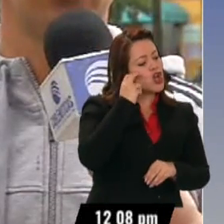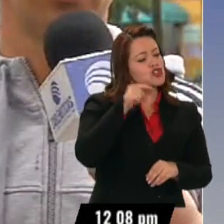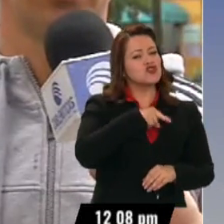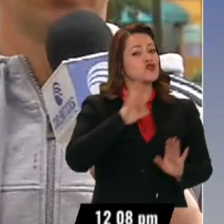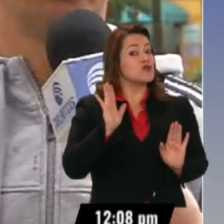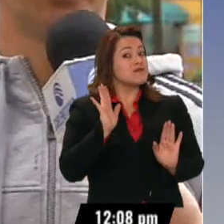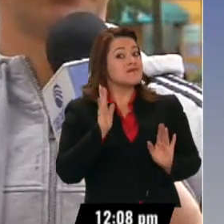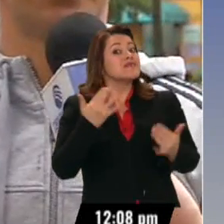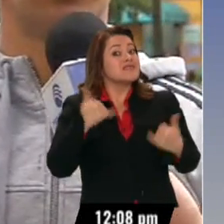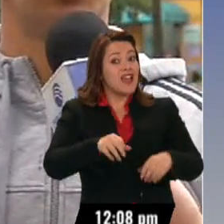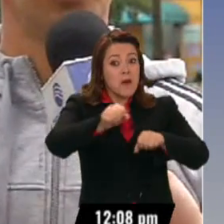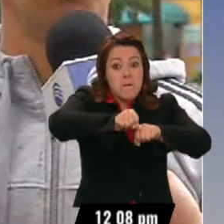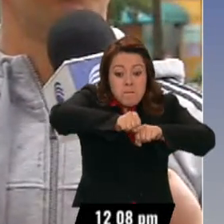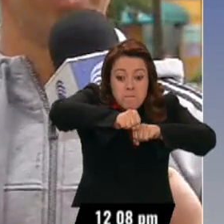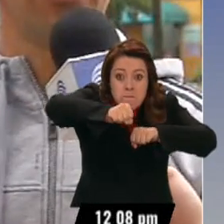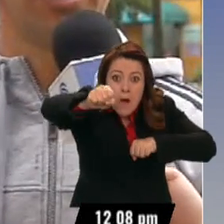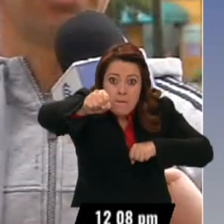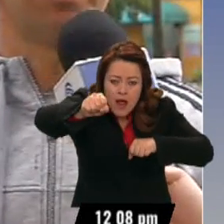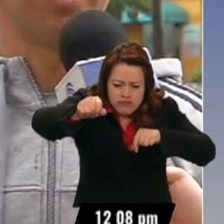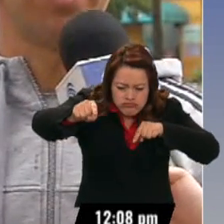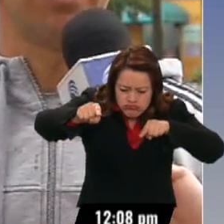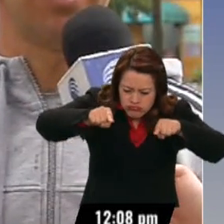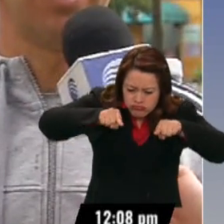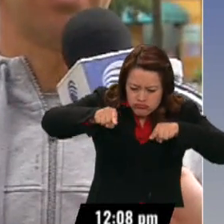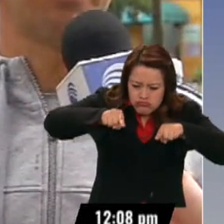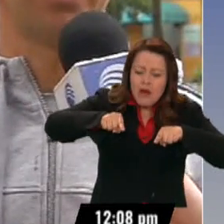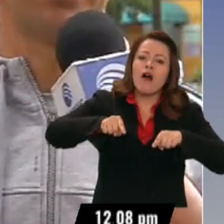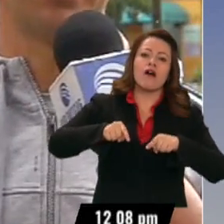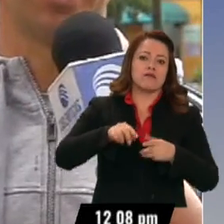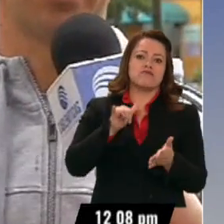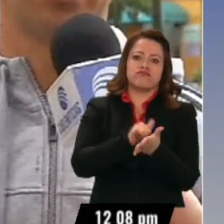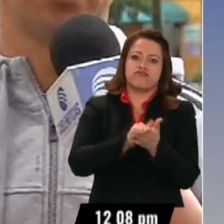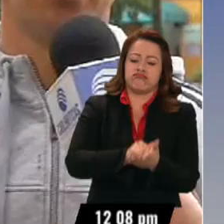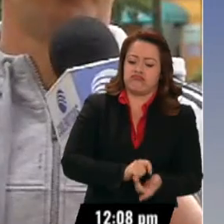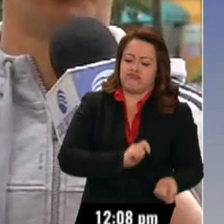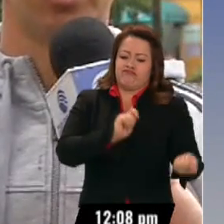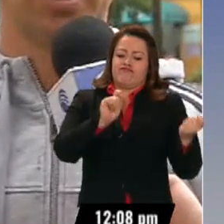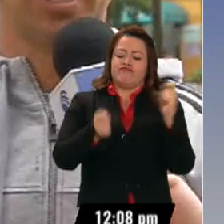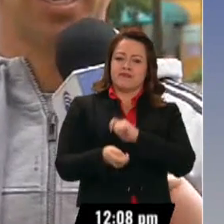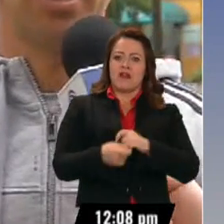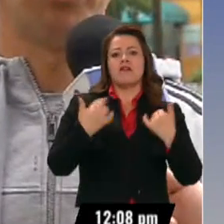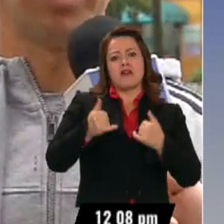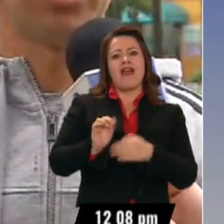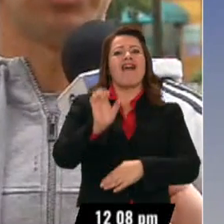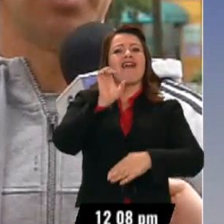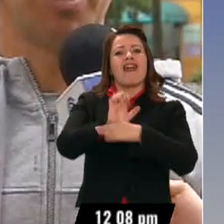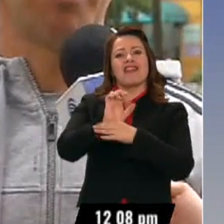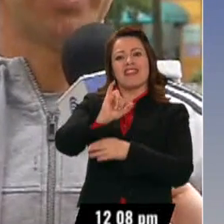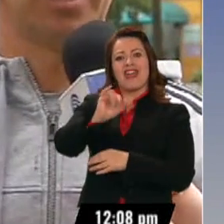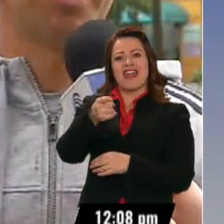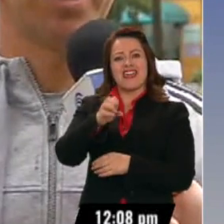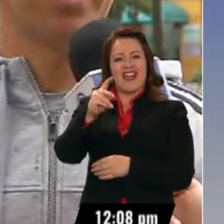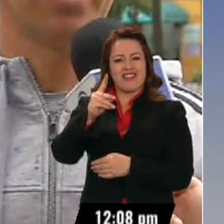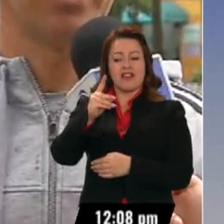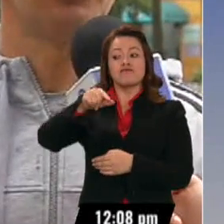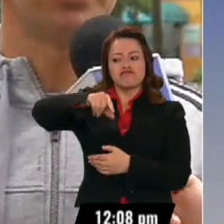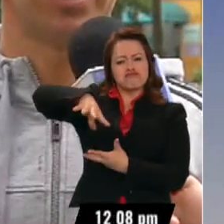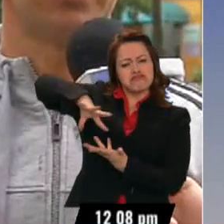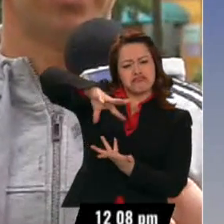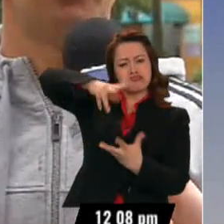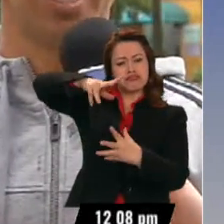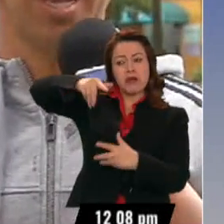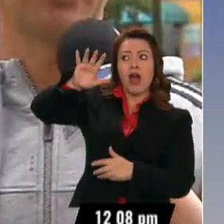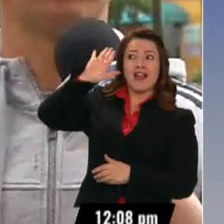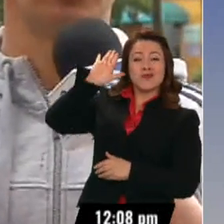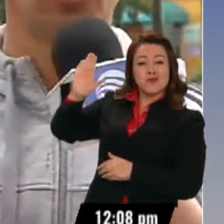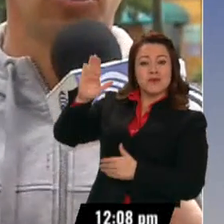límites están claros y por esa razón devolvieron el expediente al IGAC para que el IGAC procediera a la publicación del mapa, de tal manera que